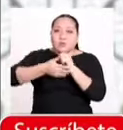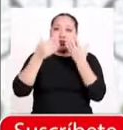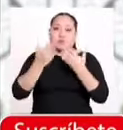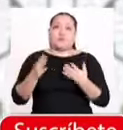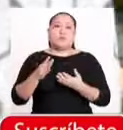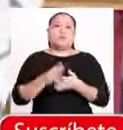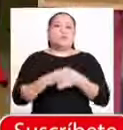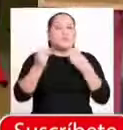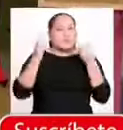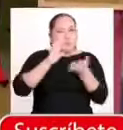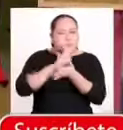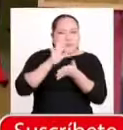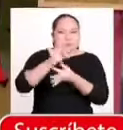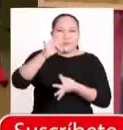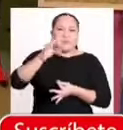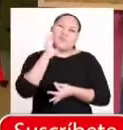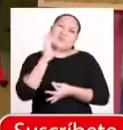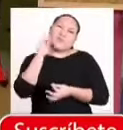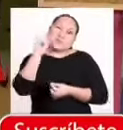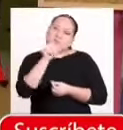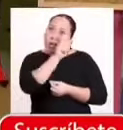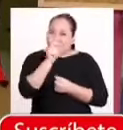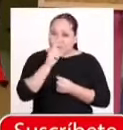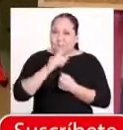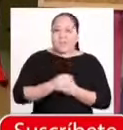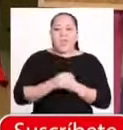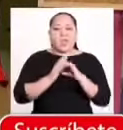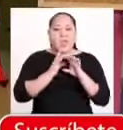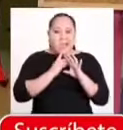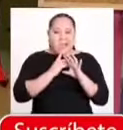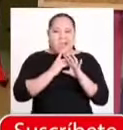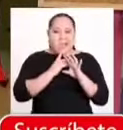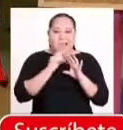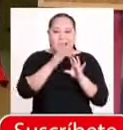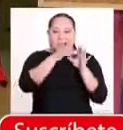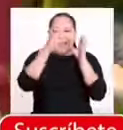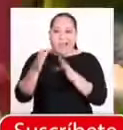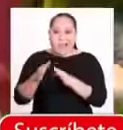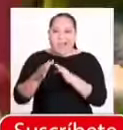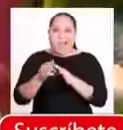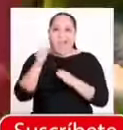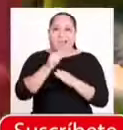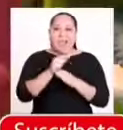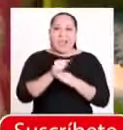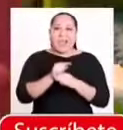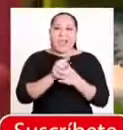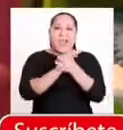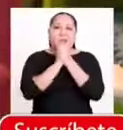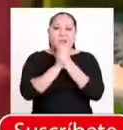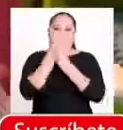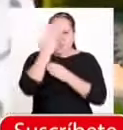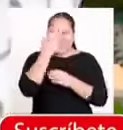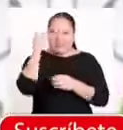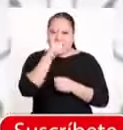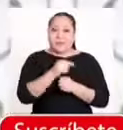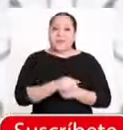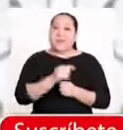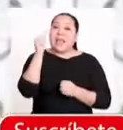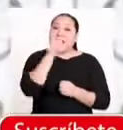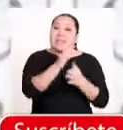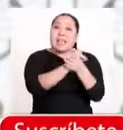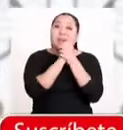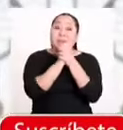contaminados. ¡Guau! Ahora vamos con nuestro amigo negro. Por supuesto. Y